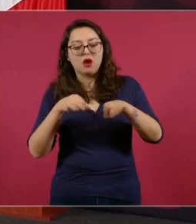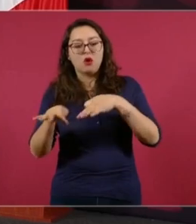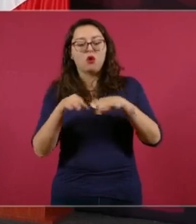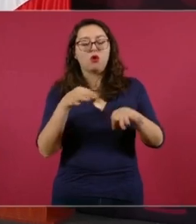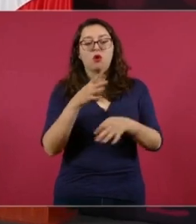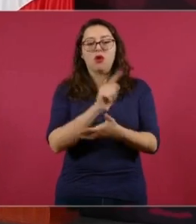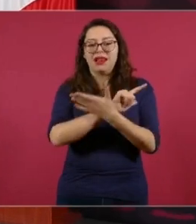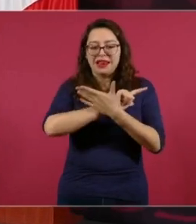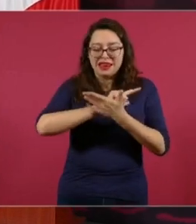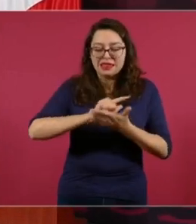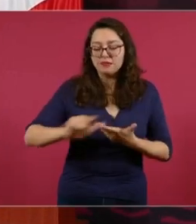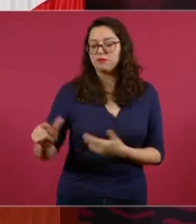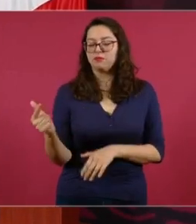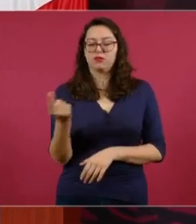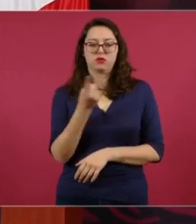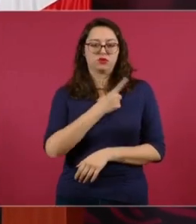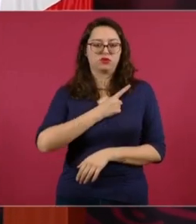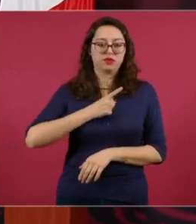Y lo otro,